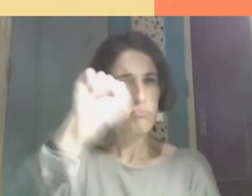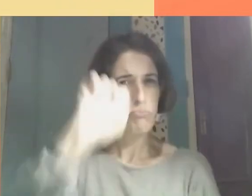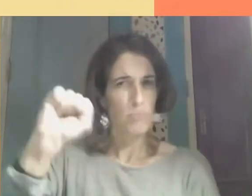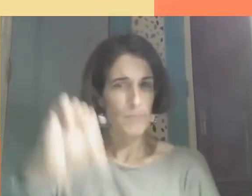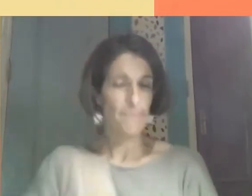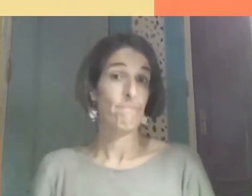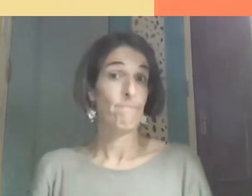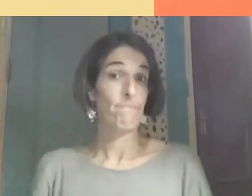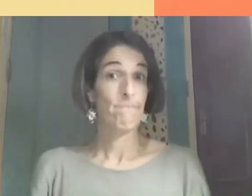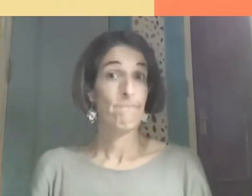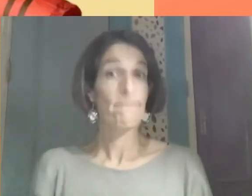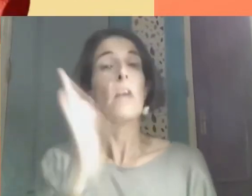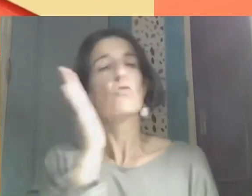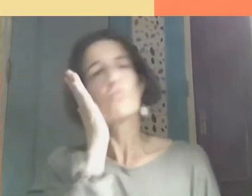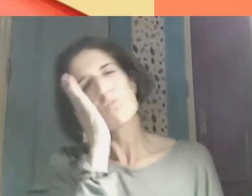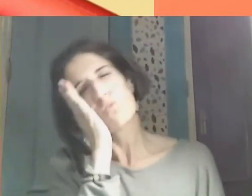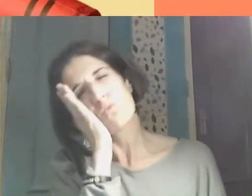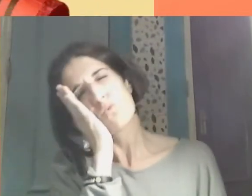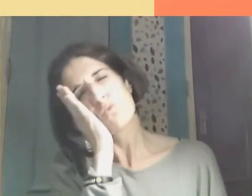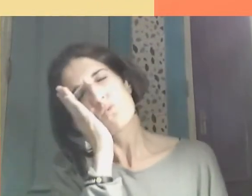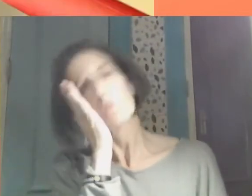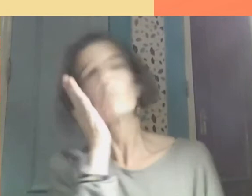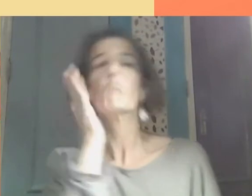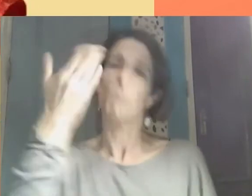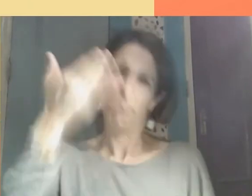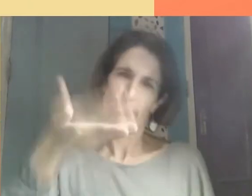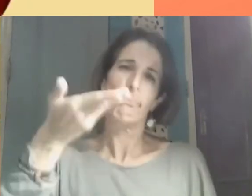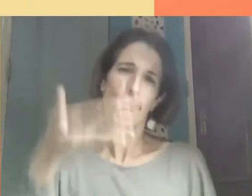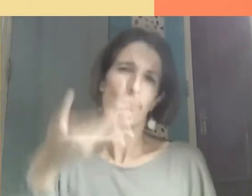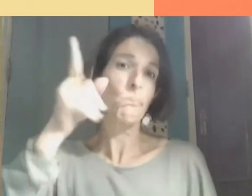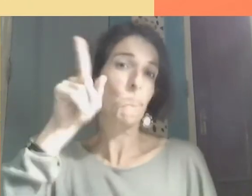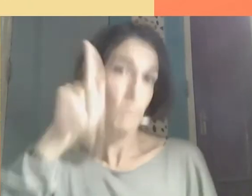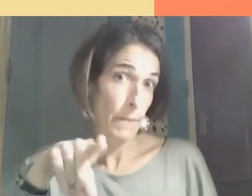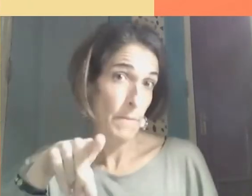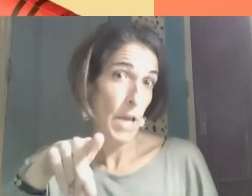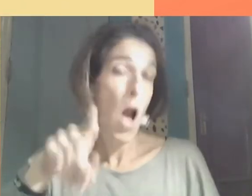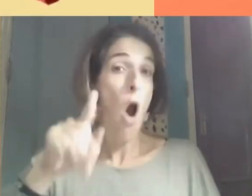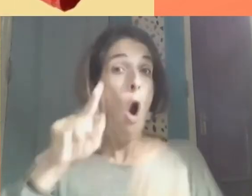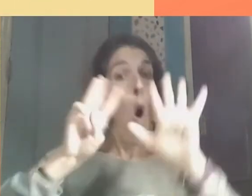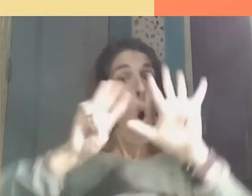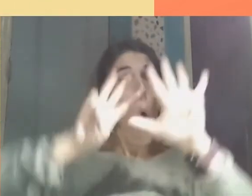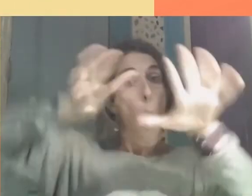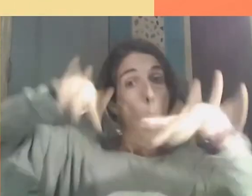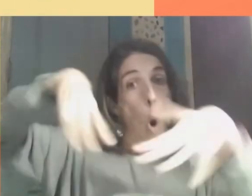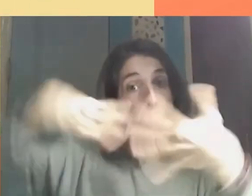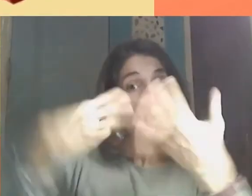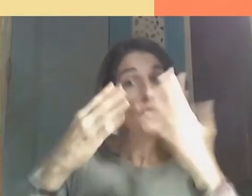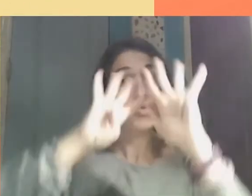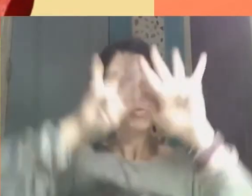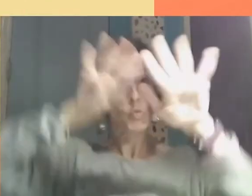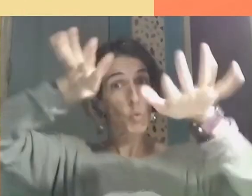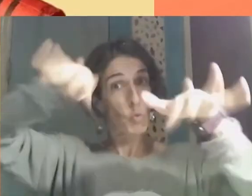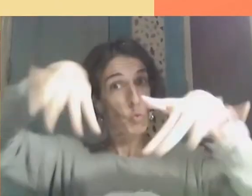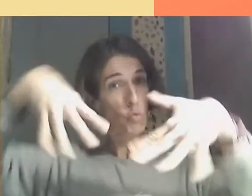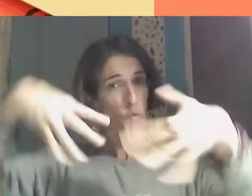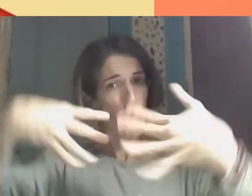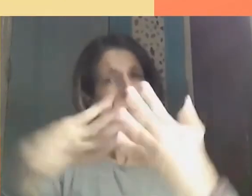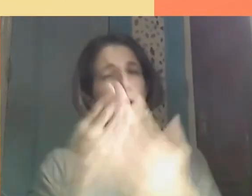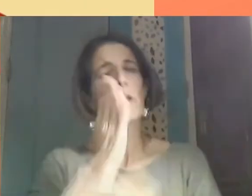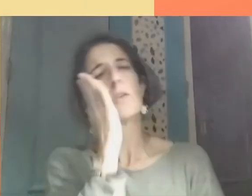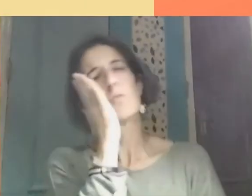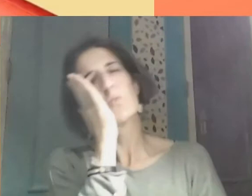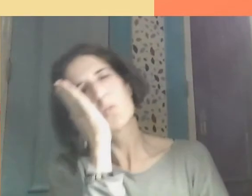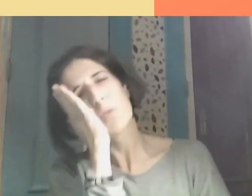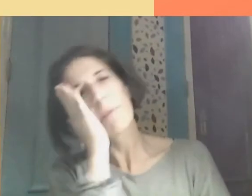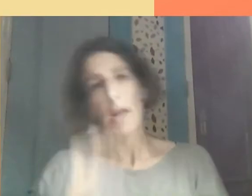el sueño también es importante hay que dormir entre 8 y 9 horas al día para poder crecer